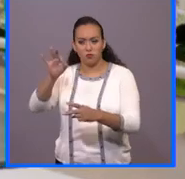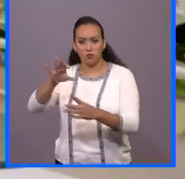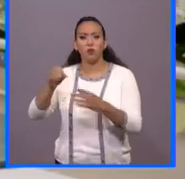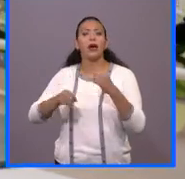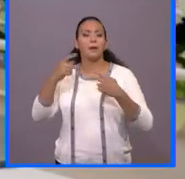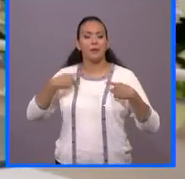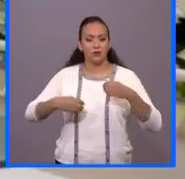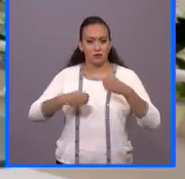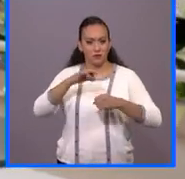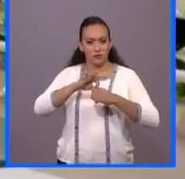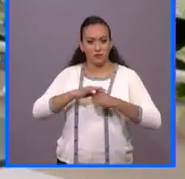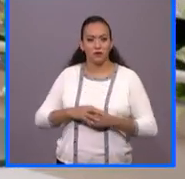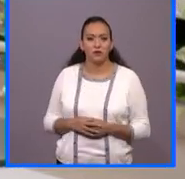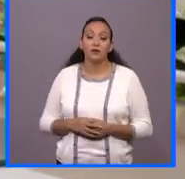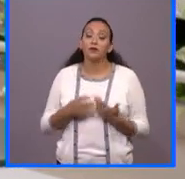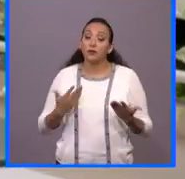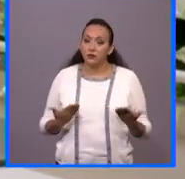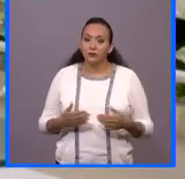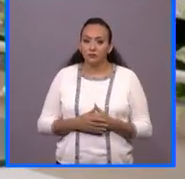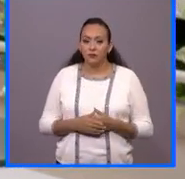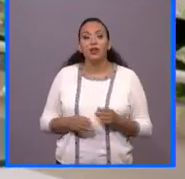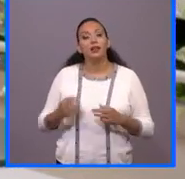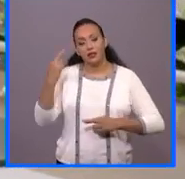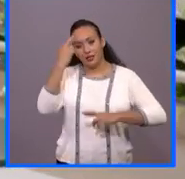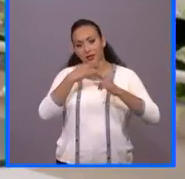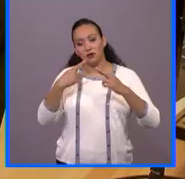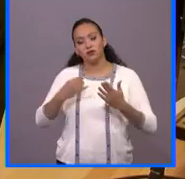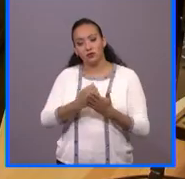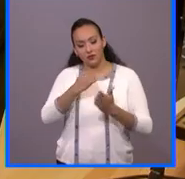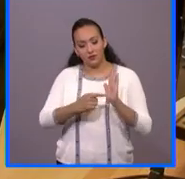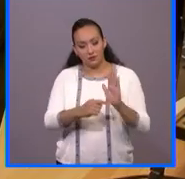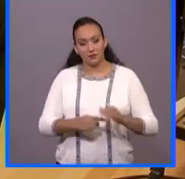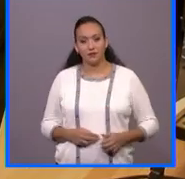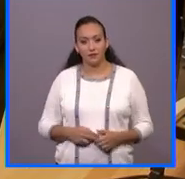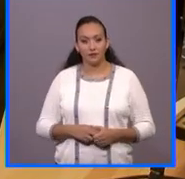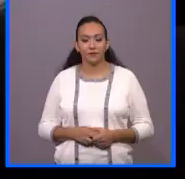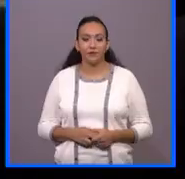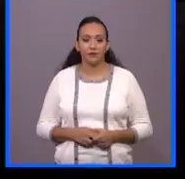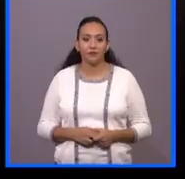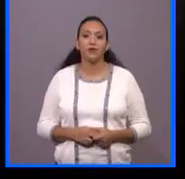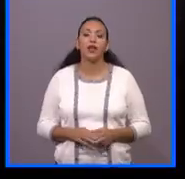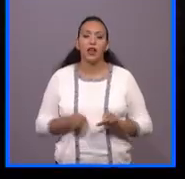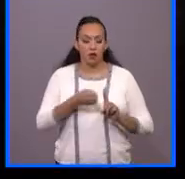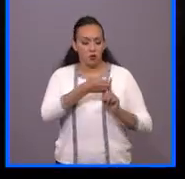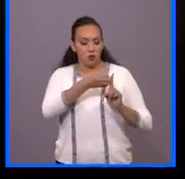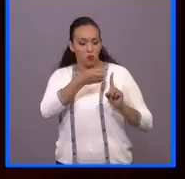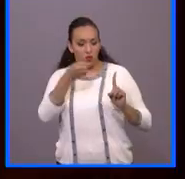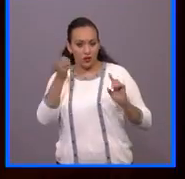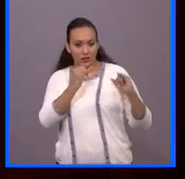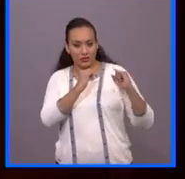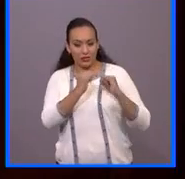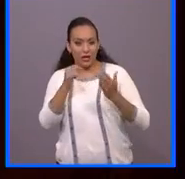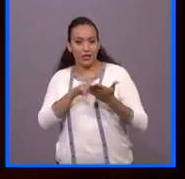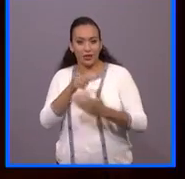mediante voto popular se consolidará con sus resoluciones. El diseño institucional y de nuevas prácticas